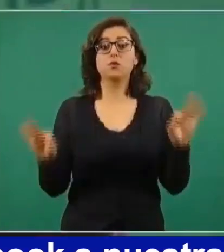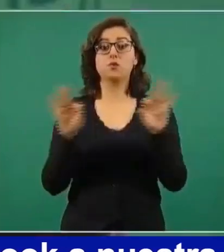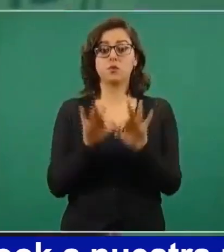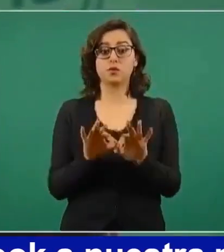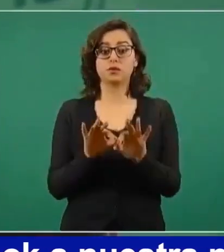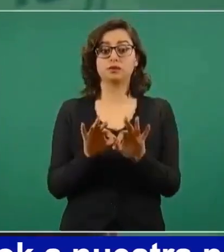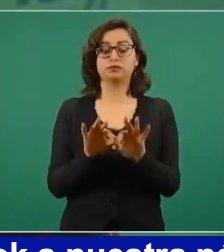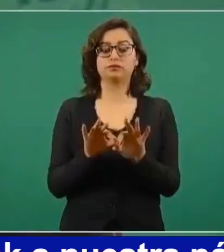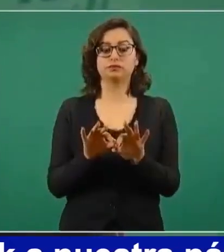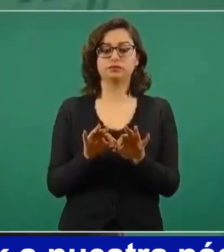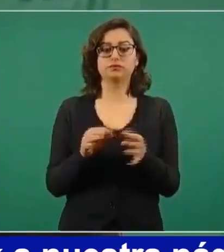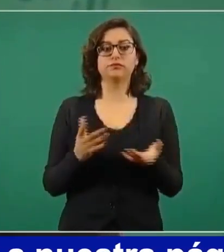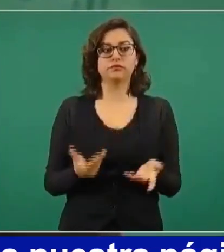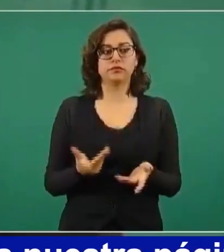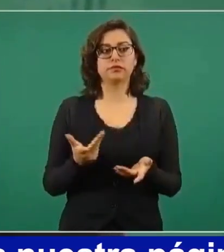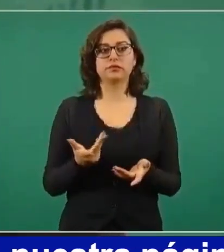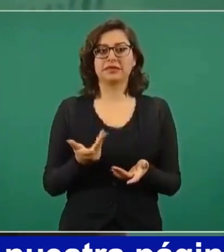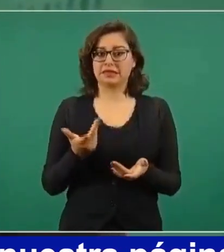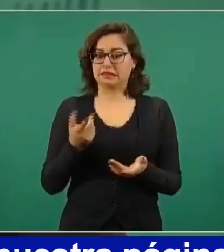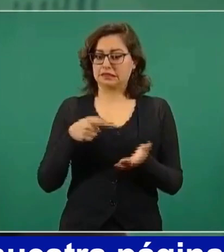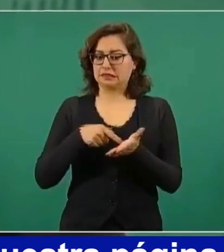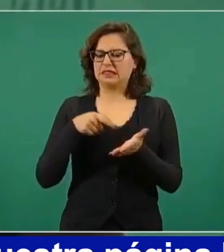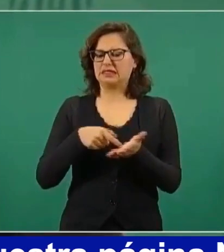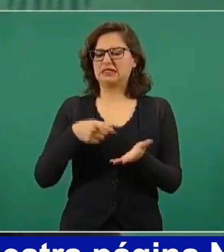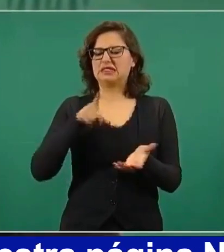ojalá y se informe más,